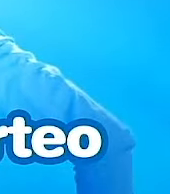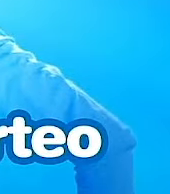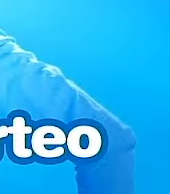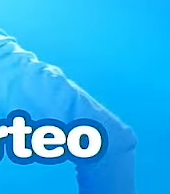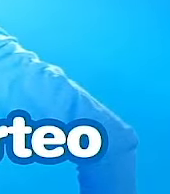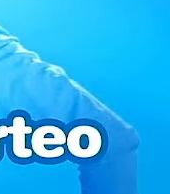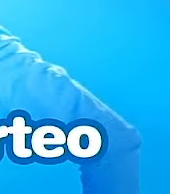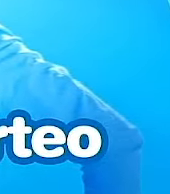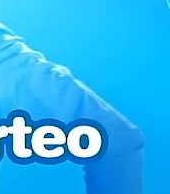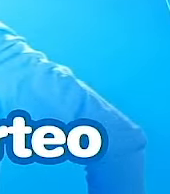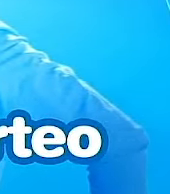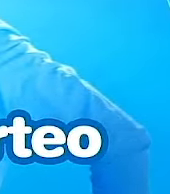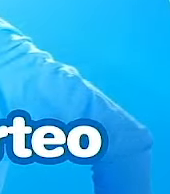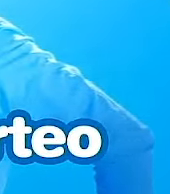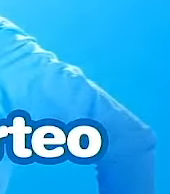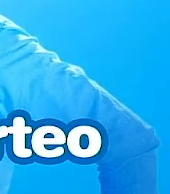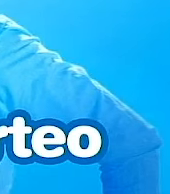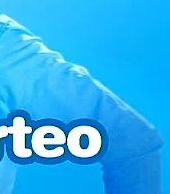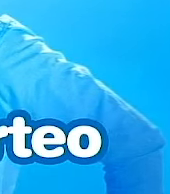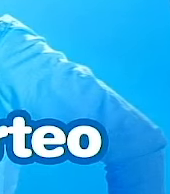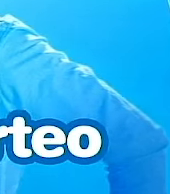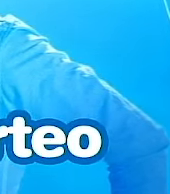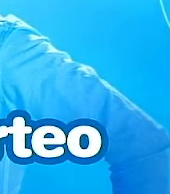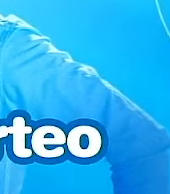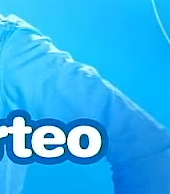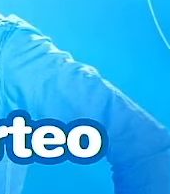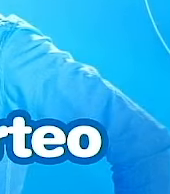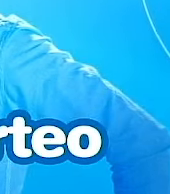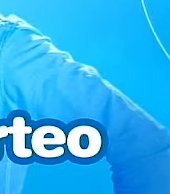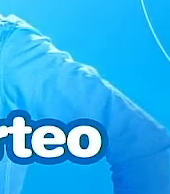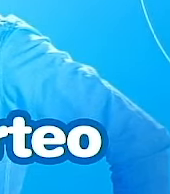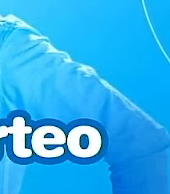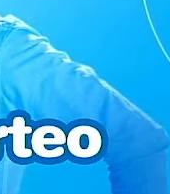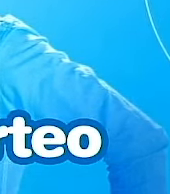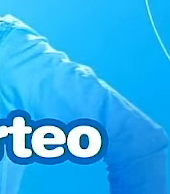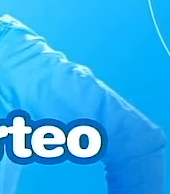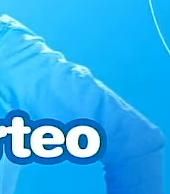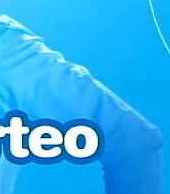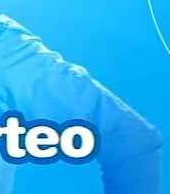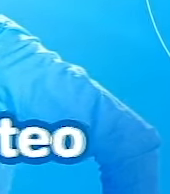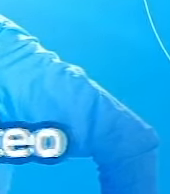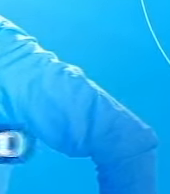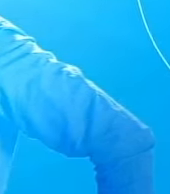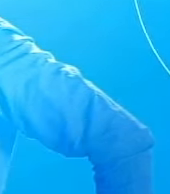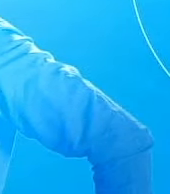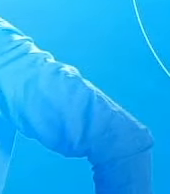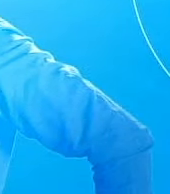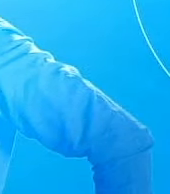Nos vemos en el próximo sorteo Loto. ¡Loto! Te cambia la vida.